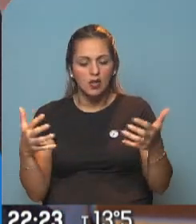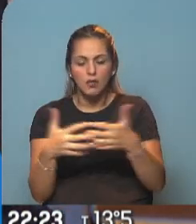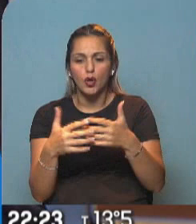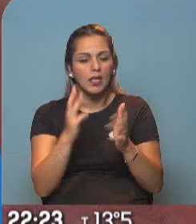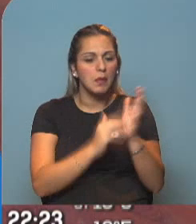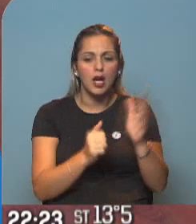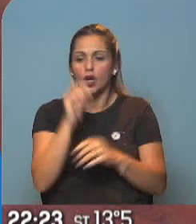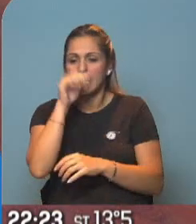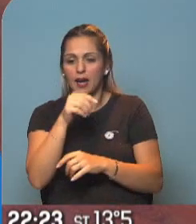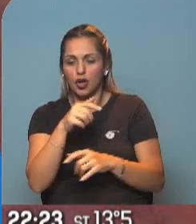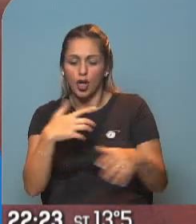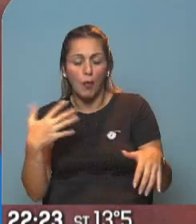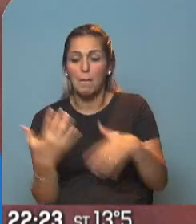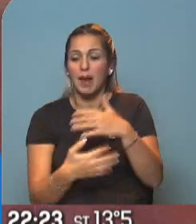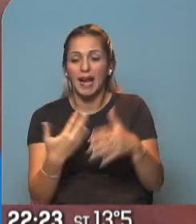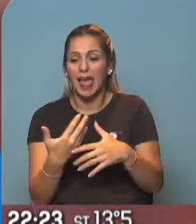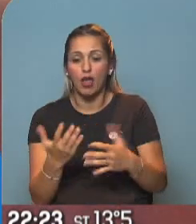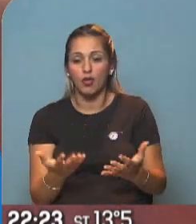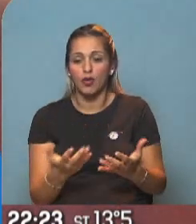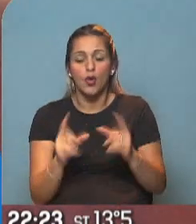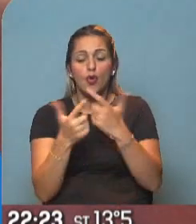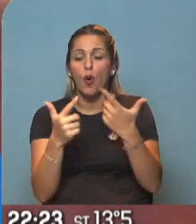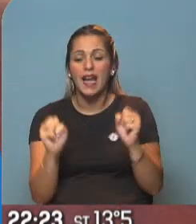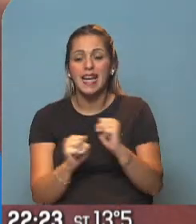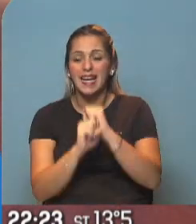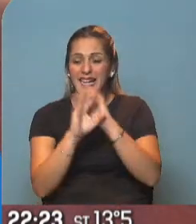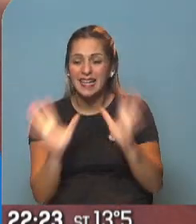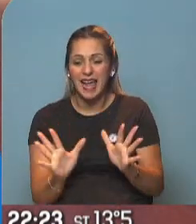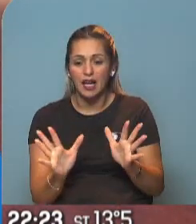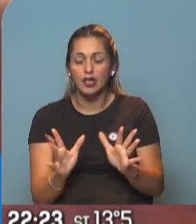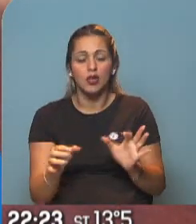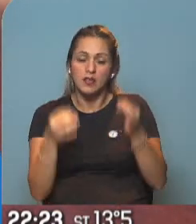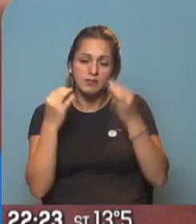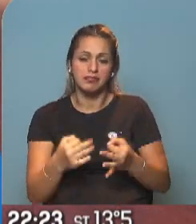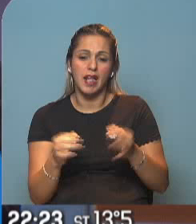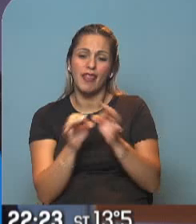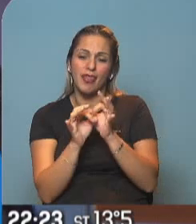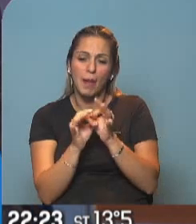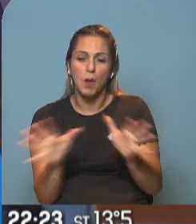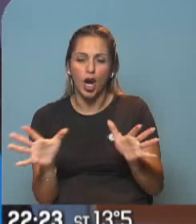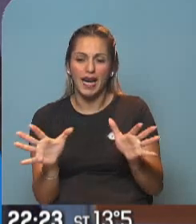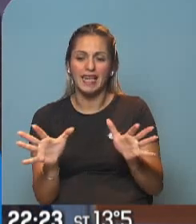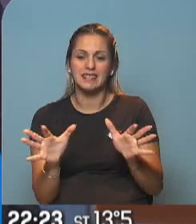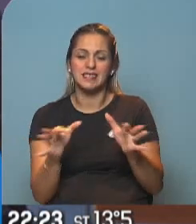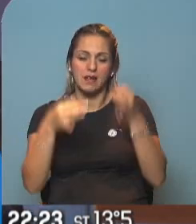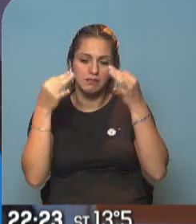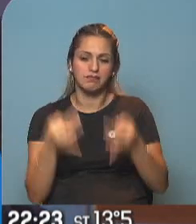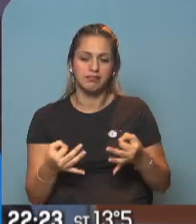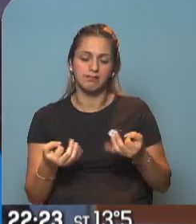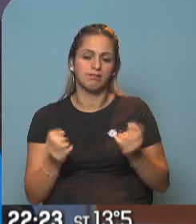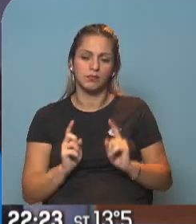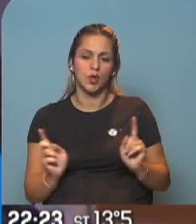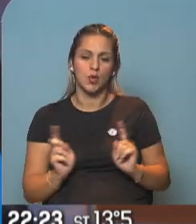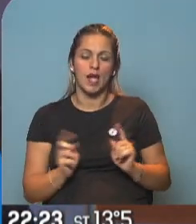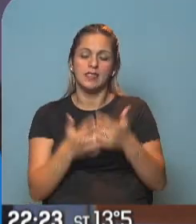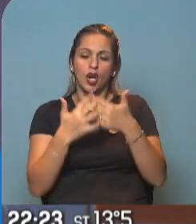pueden oscurecer o aclarar, y me parece claramente no es una democracia en el sentido que funcione